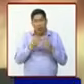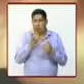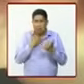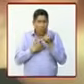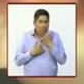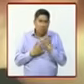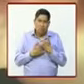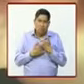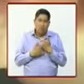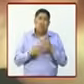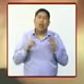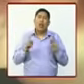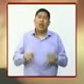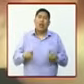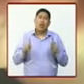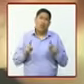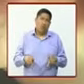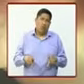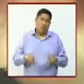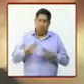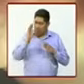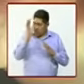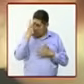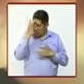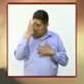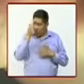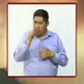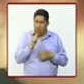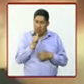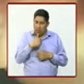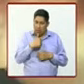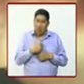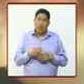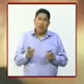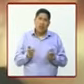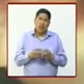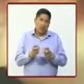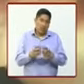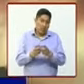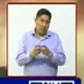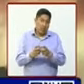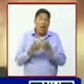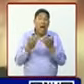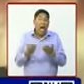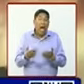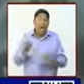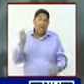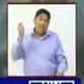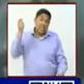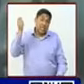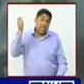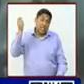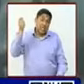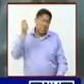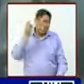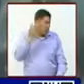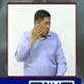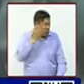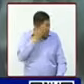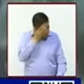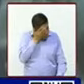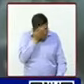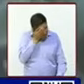que están atravesando los pacientes enfermos con cáncer. Hay testimonios que nos duelen, ¿saben? Desde la demora